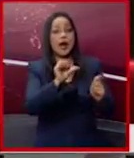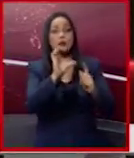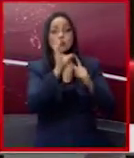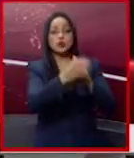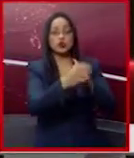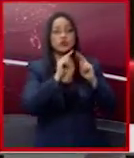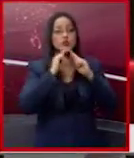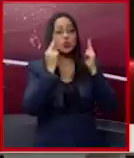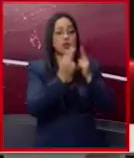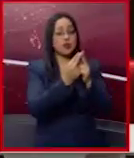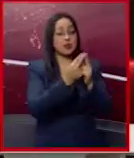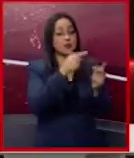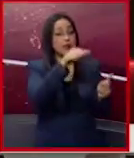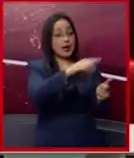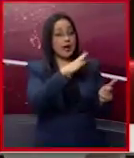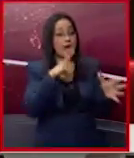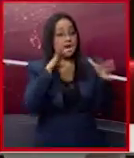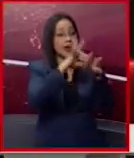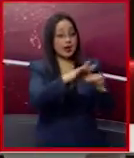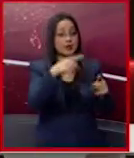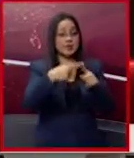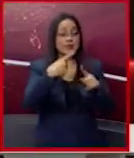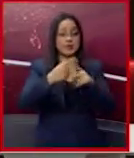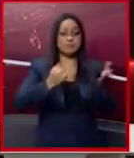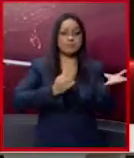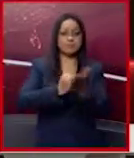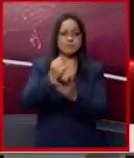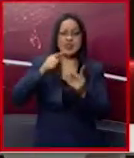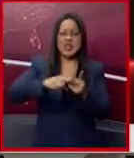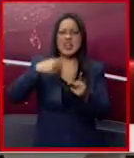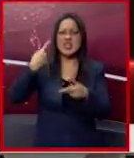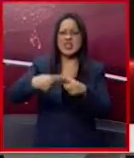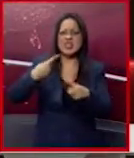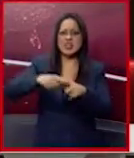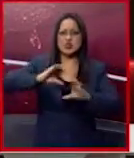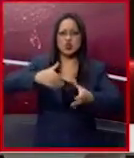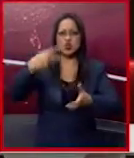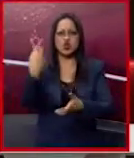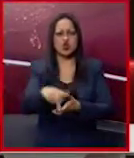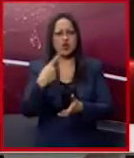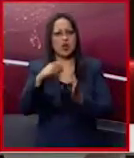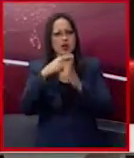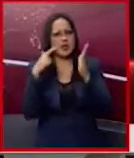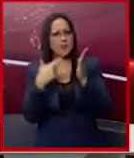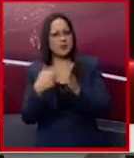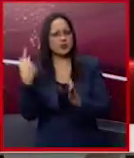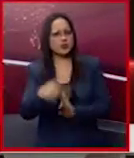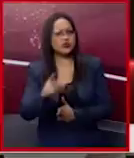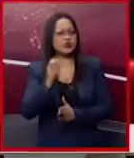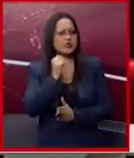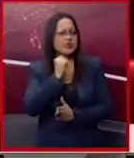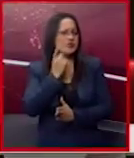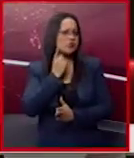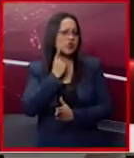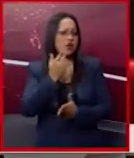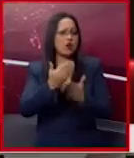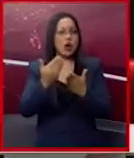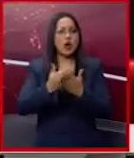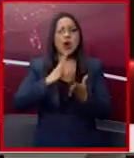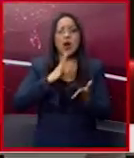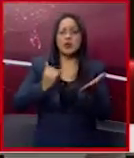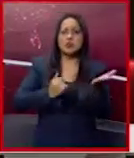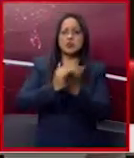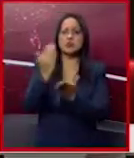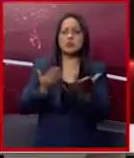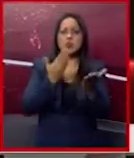unidas y solo había dictaminado la Comisión de Régimen y Prácticas Parlamentarias. Ahora ya se incluyen otras